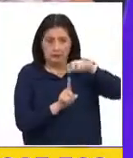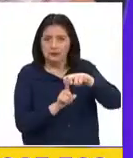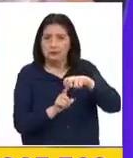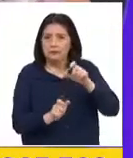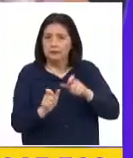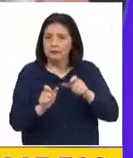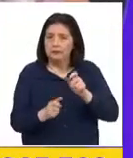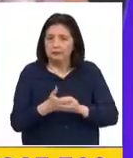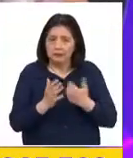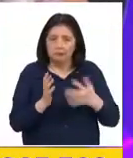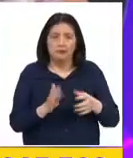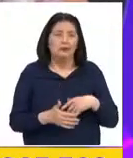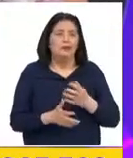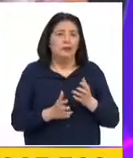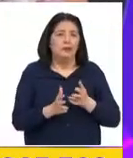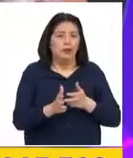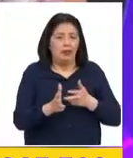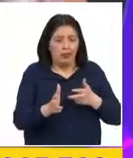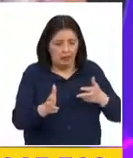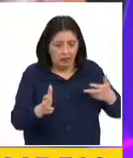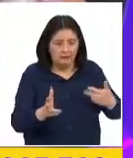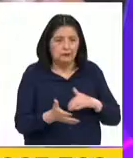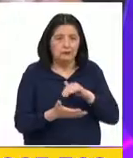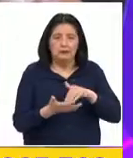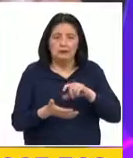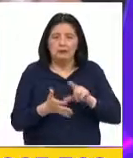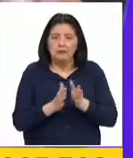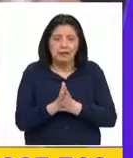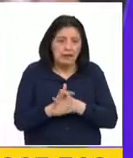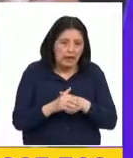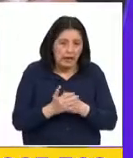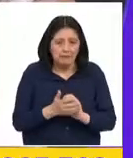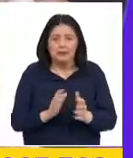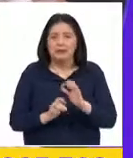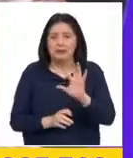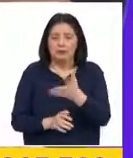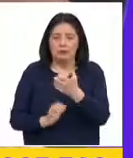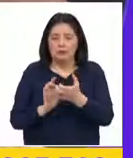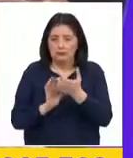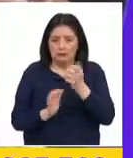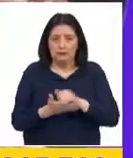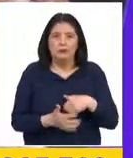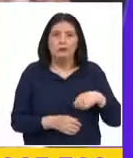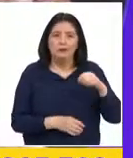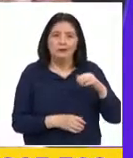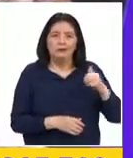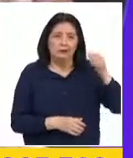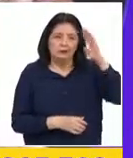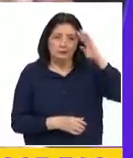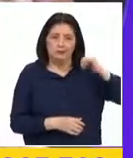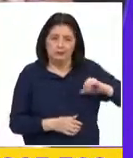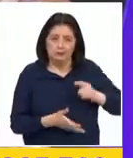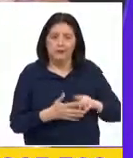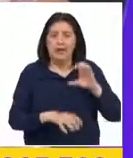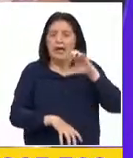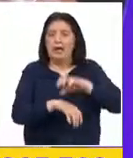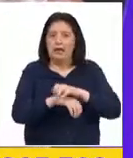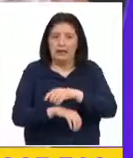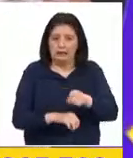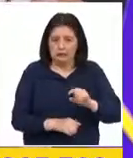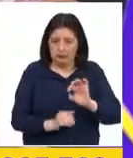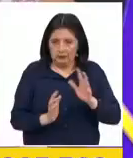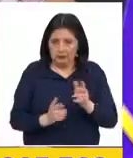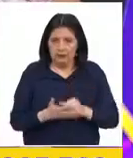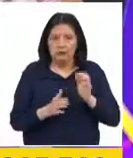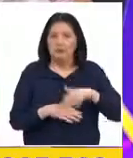sujetos que aprovechan el tráfico del cercado de Lima para robar celulares. Serenos consiguieron intervenir a uno de estos ladrones minutos